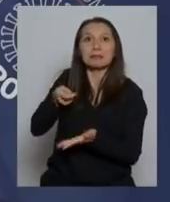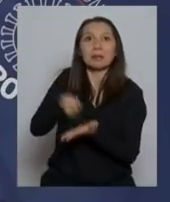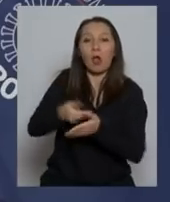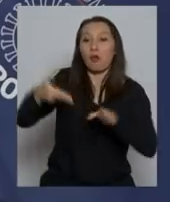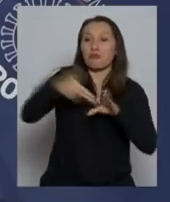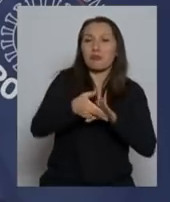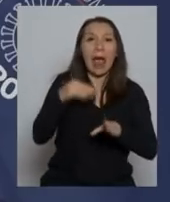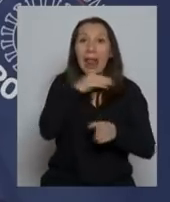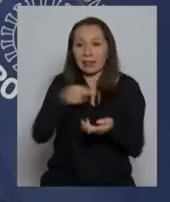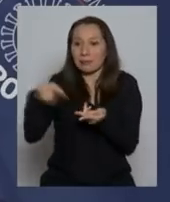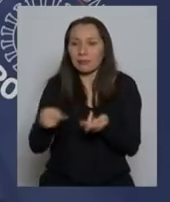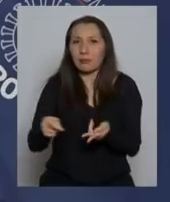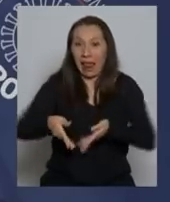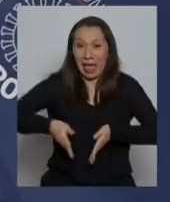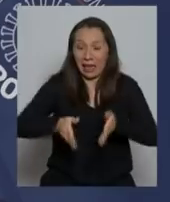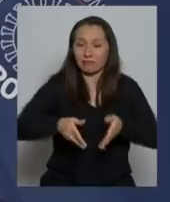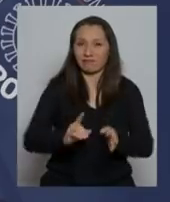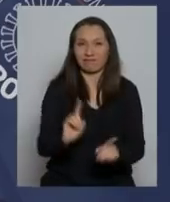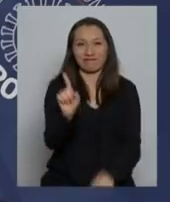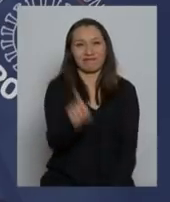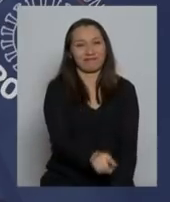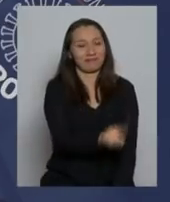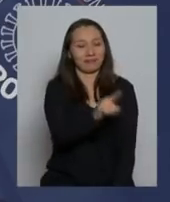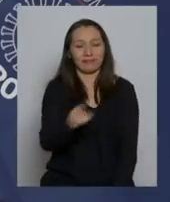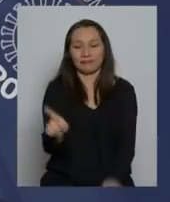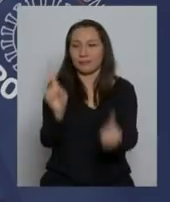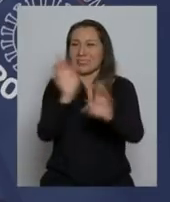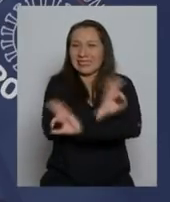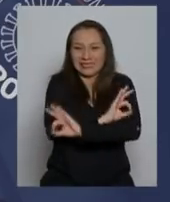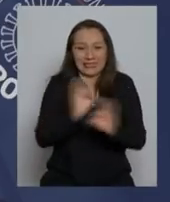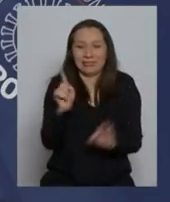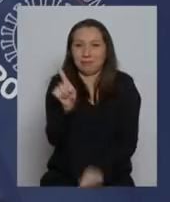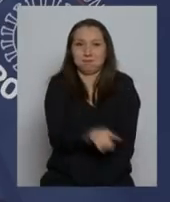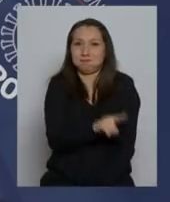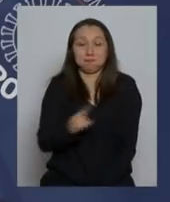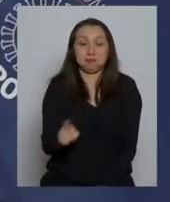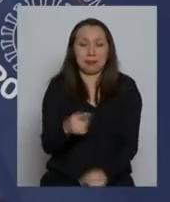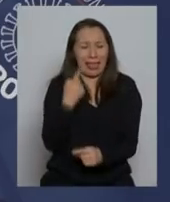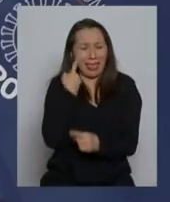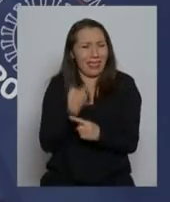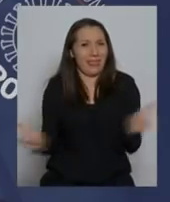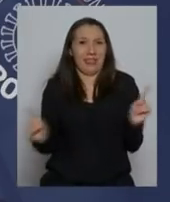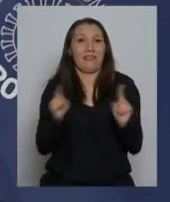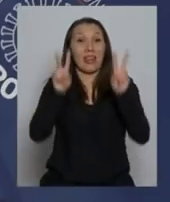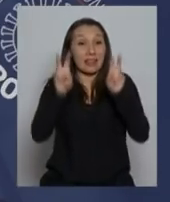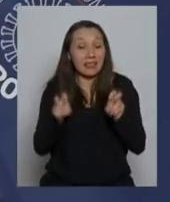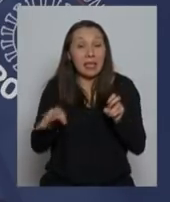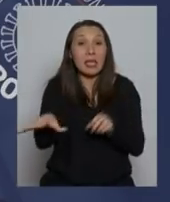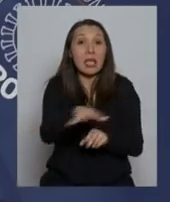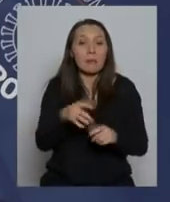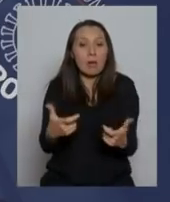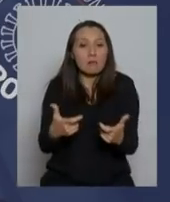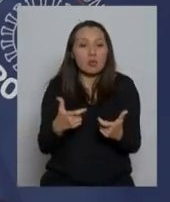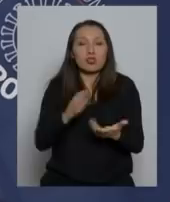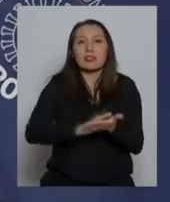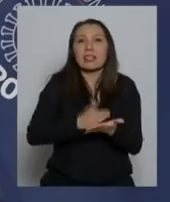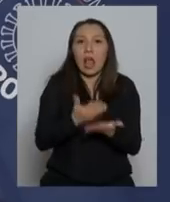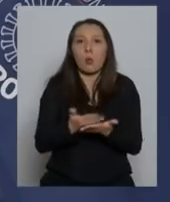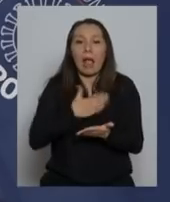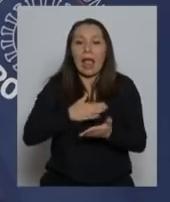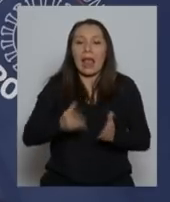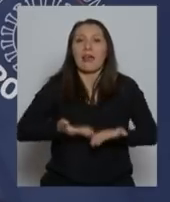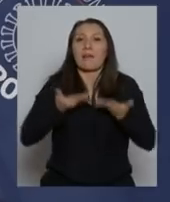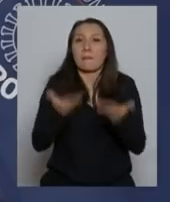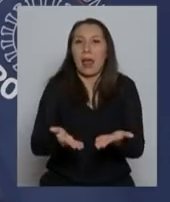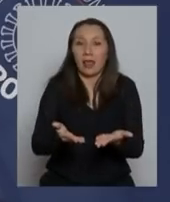tomar un test rápido. Eso no sirve absolutamente para nada y es contrario al sentido de protección sanitaria que